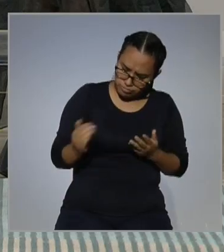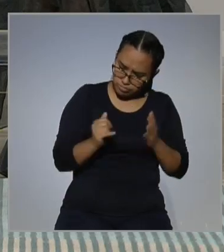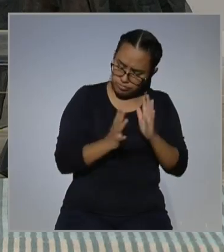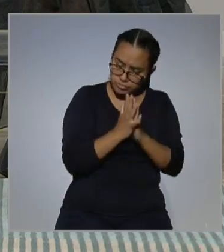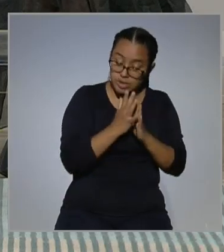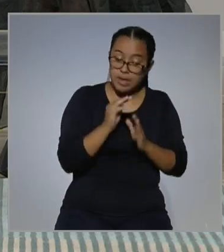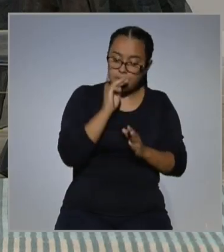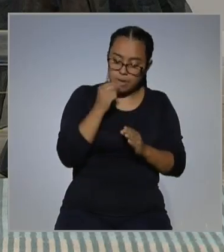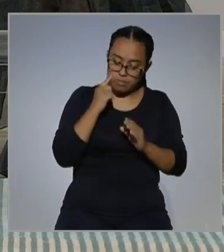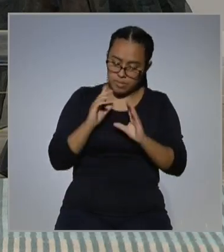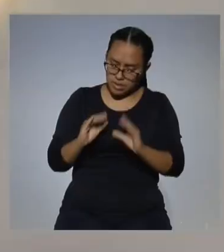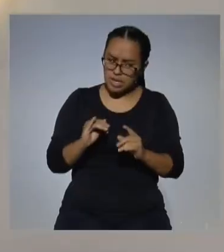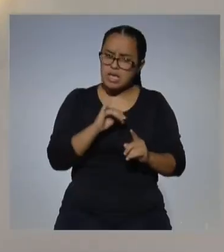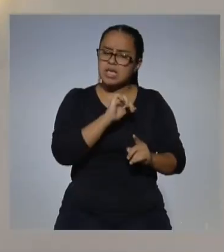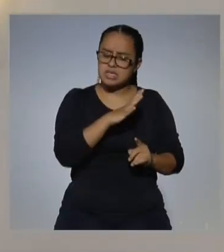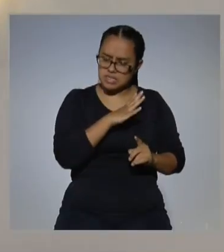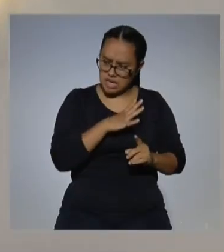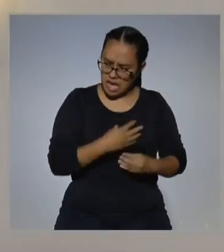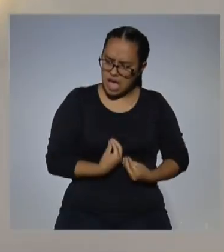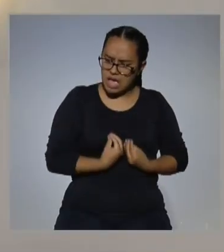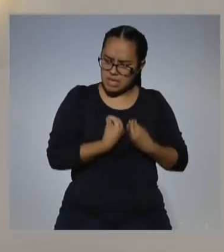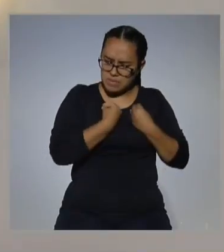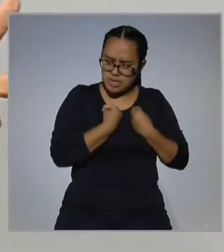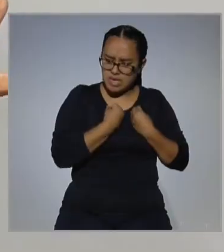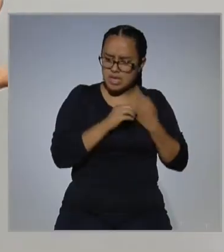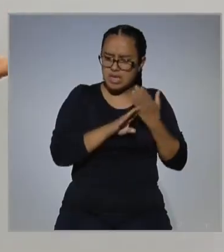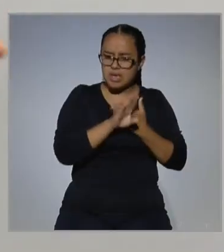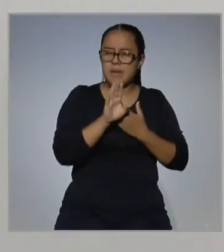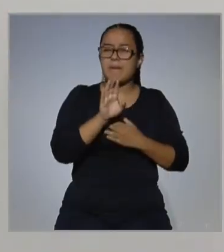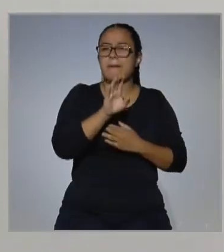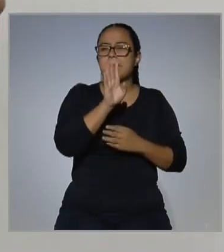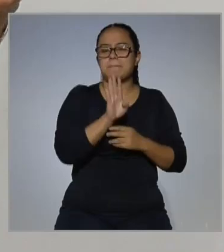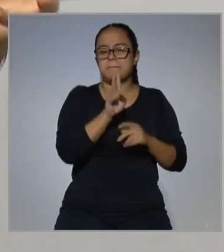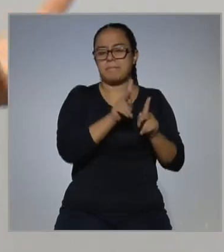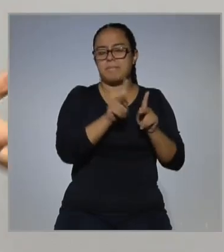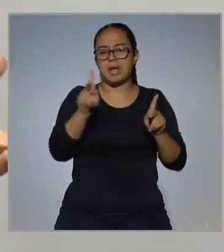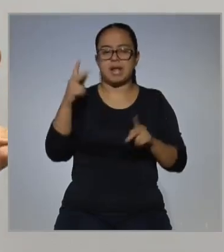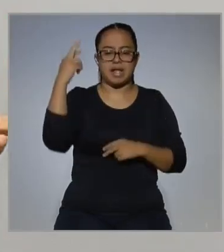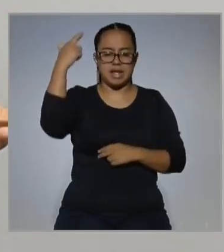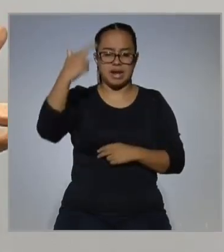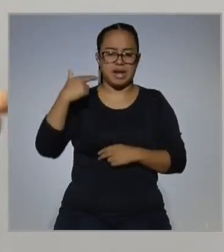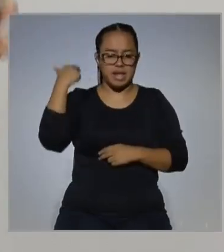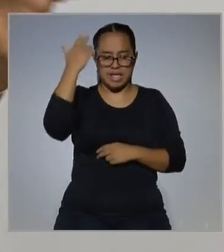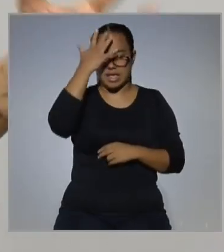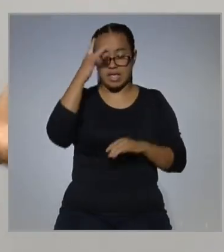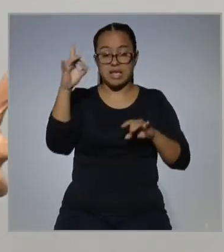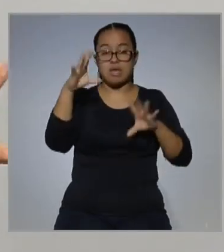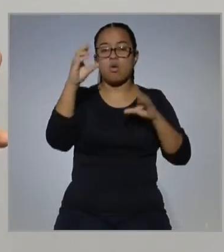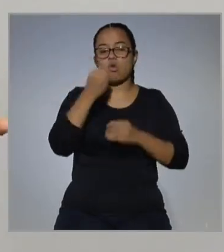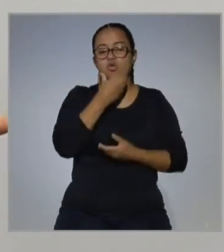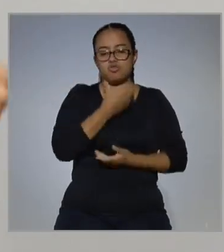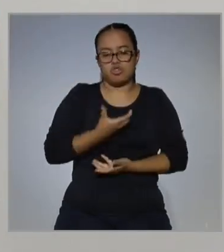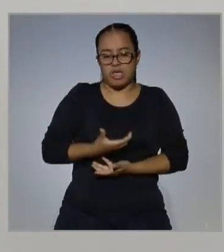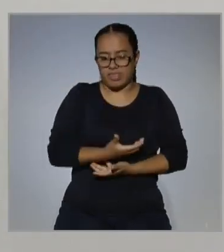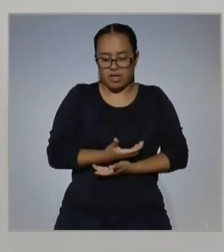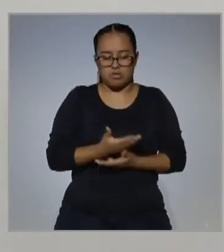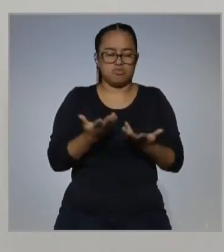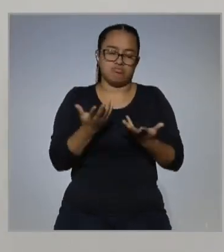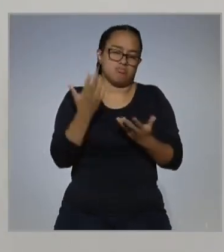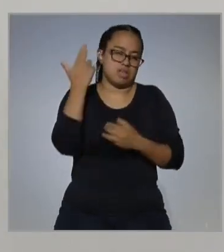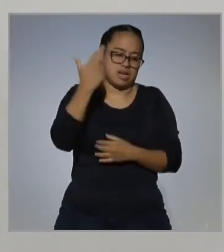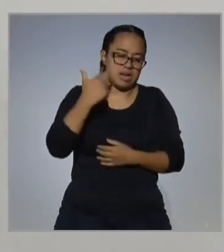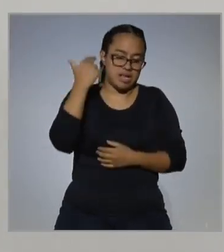empieza a enseñar a que sí viene, a que es como los Reyes Magos, ¿no? Es como Santa Claus, pero bueno, los Reyes Magos,